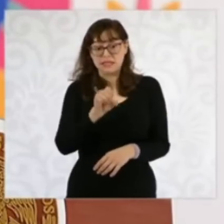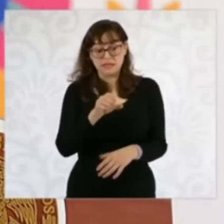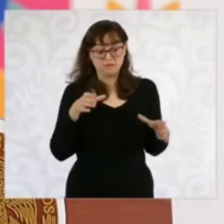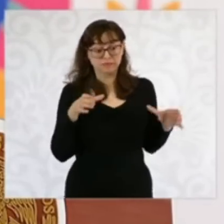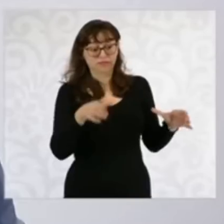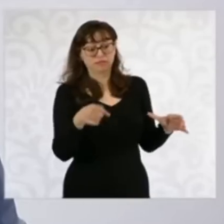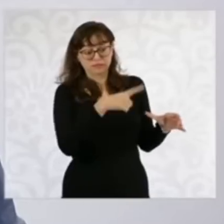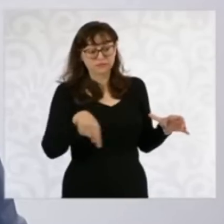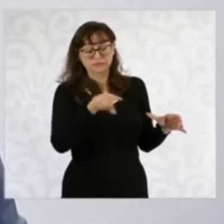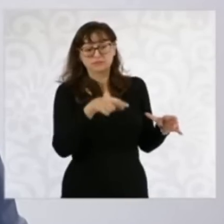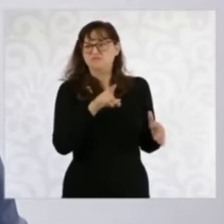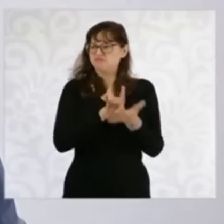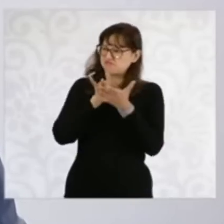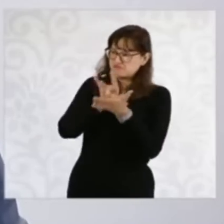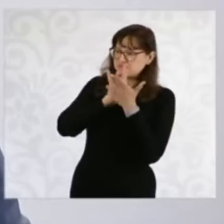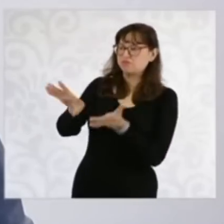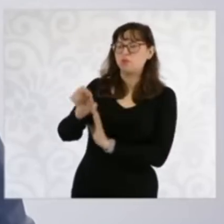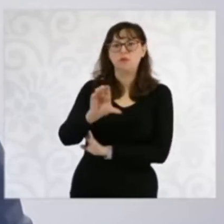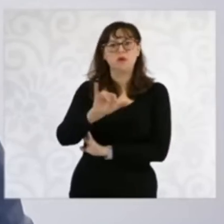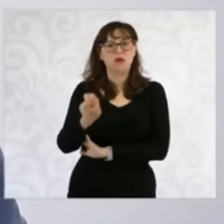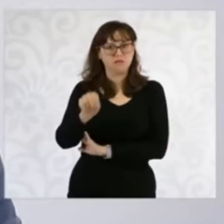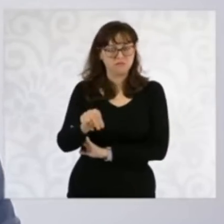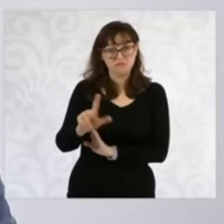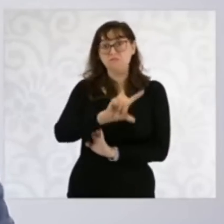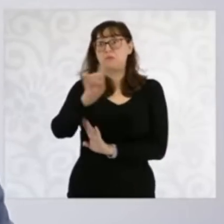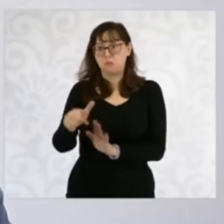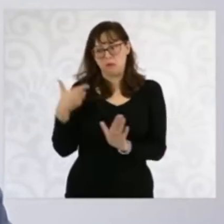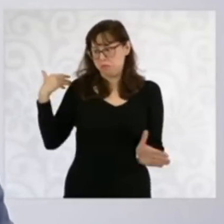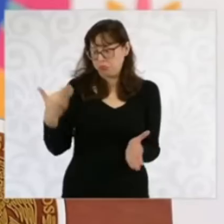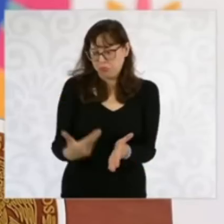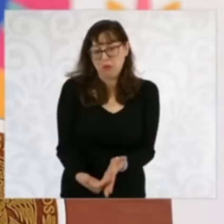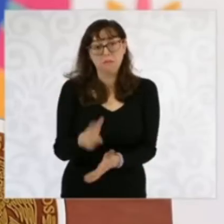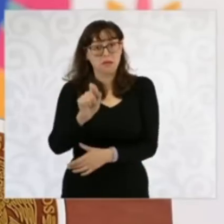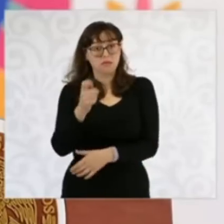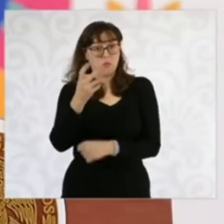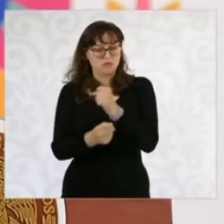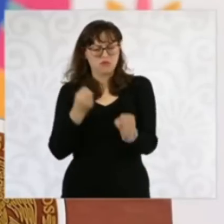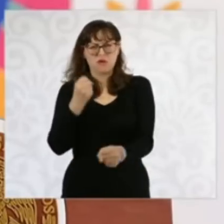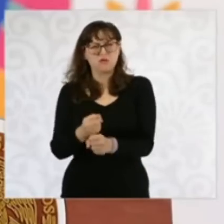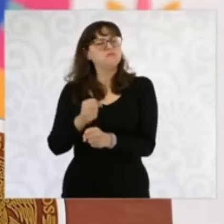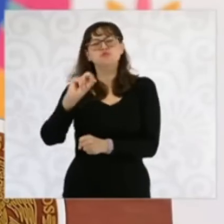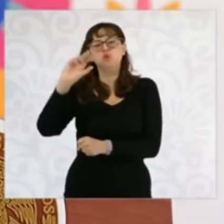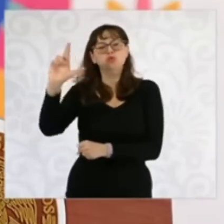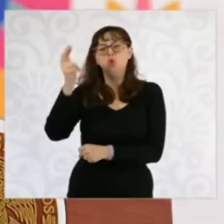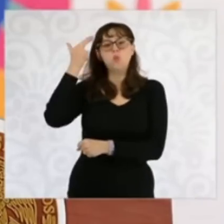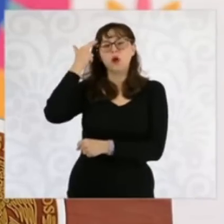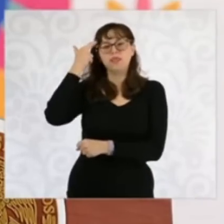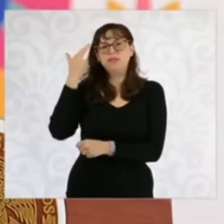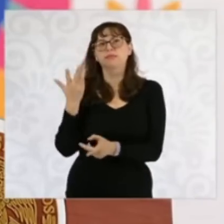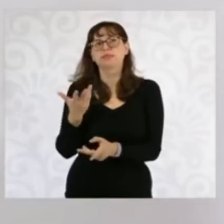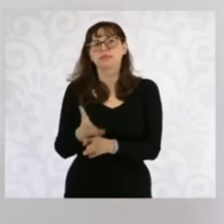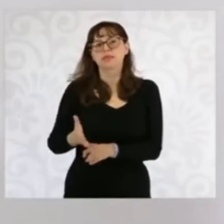mexicanos reprueba y considera corrupto. A 24 años del fin de su gobierno, pocos recuerdan la herencia de las políticas de Ernesto